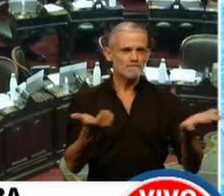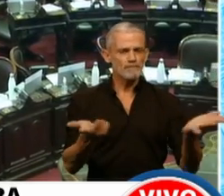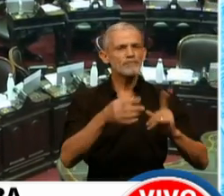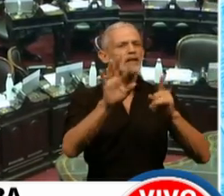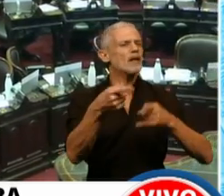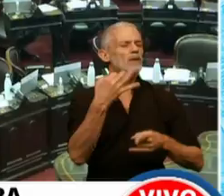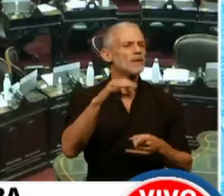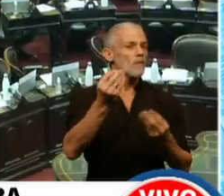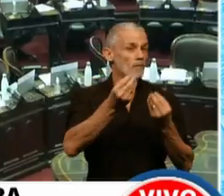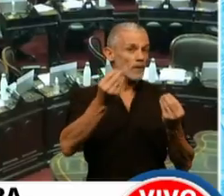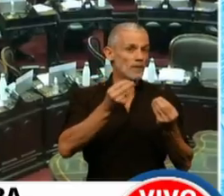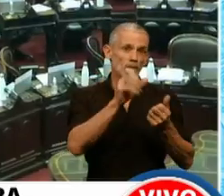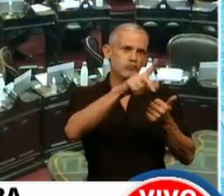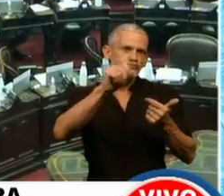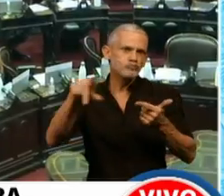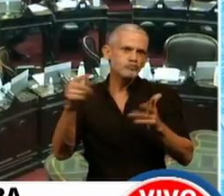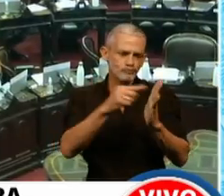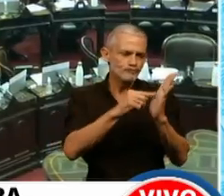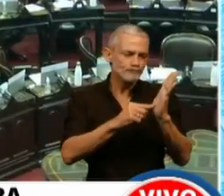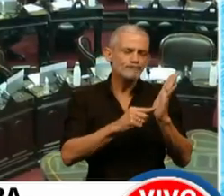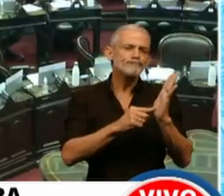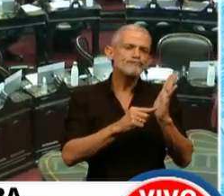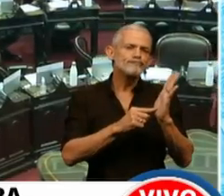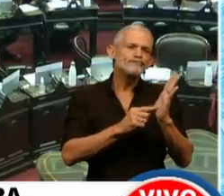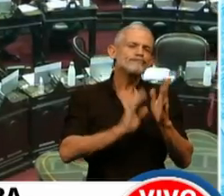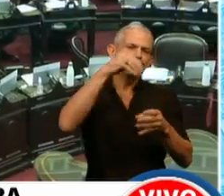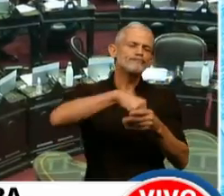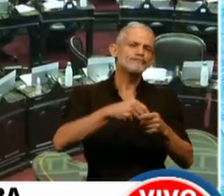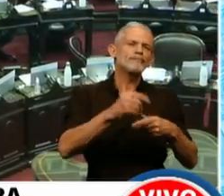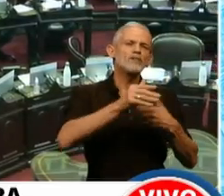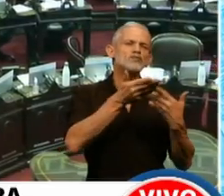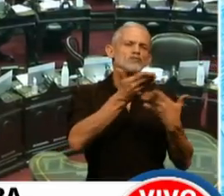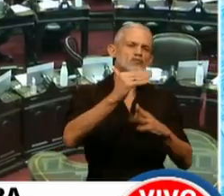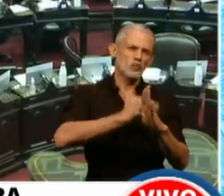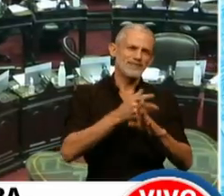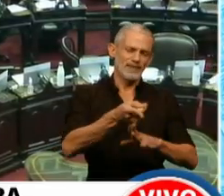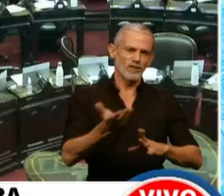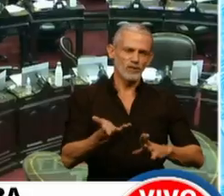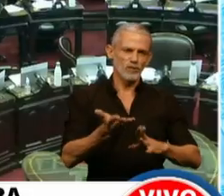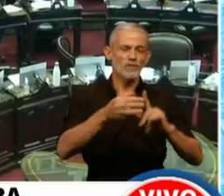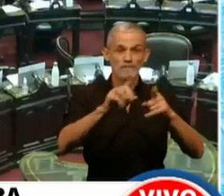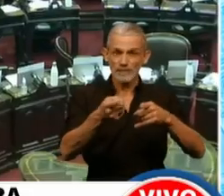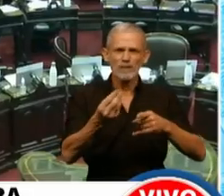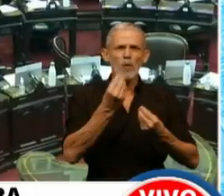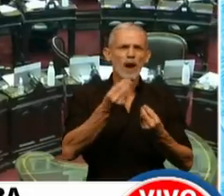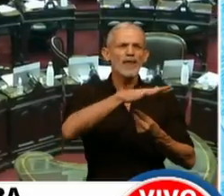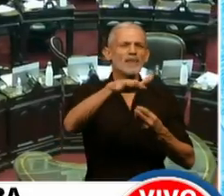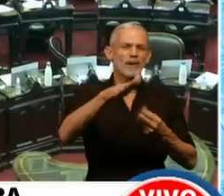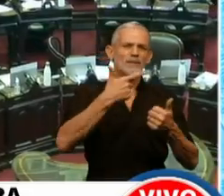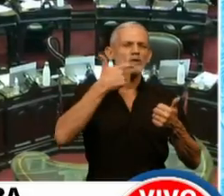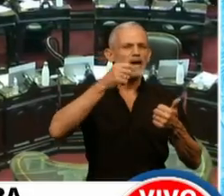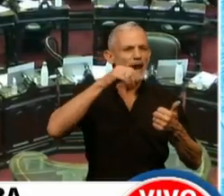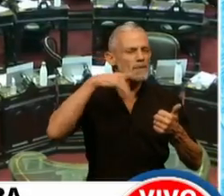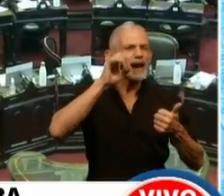deberían estar los por proceder las características climáticas necesarias para ser parte de este subsidio y particularmente hablo de los departamentos san